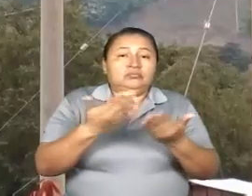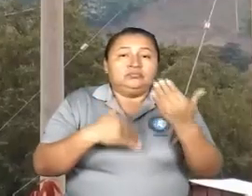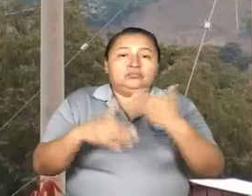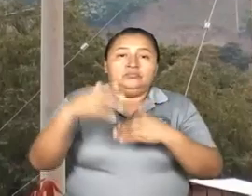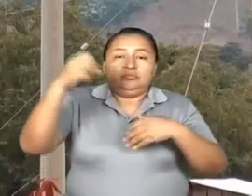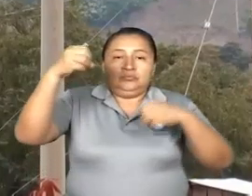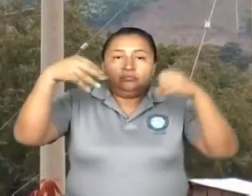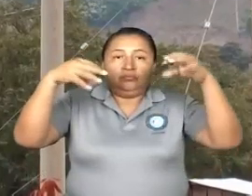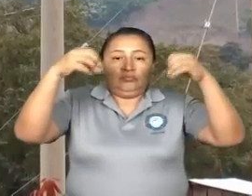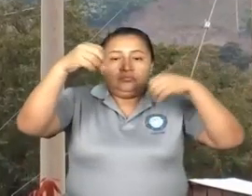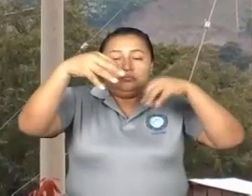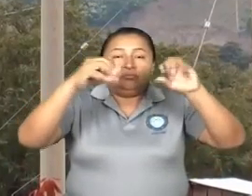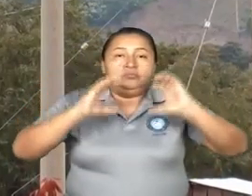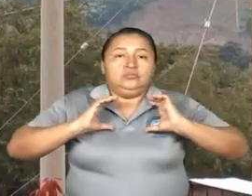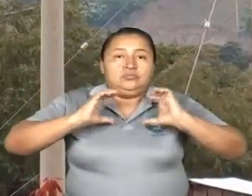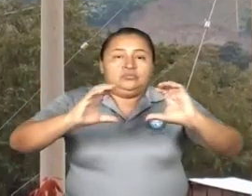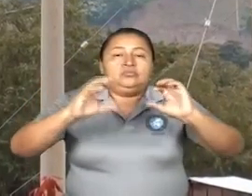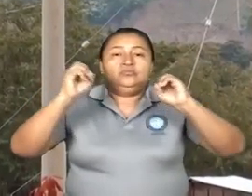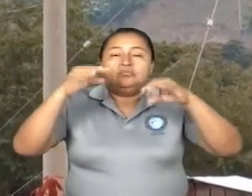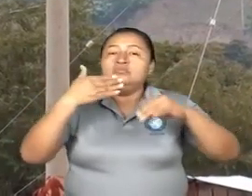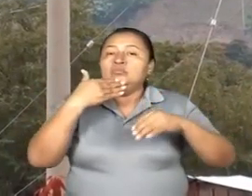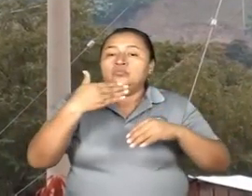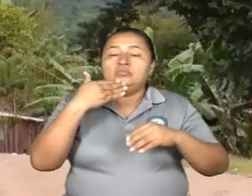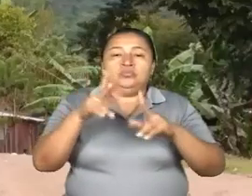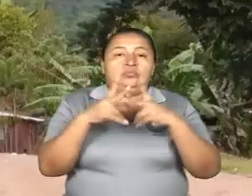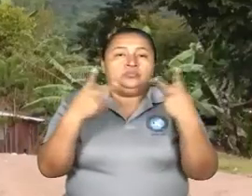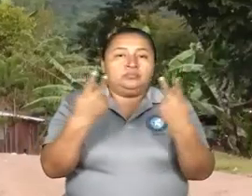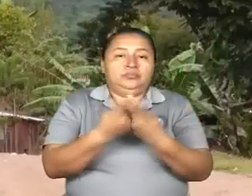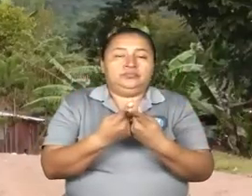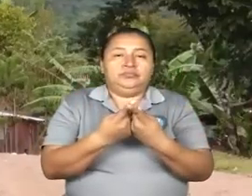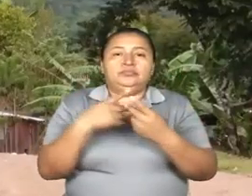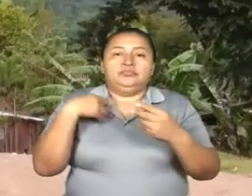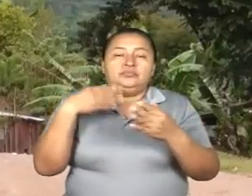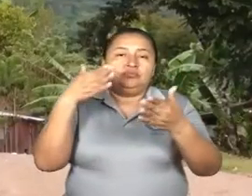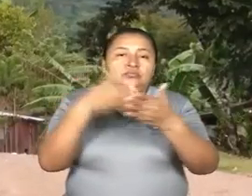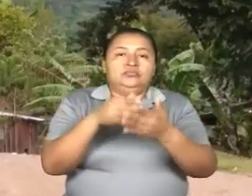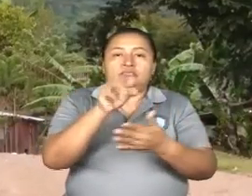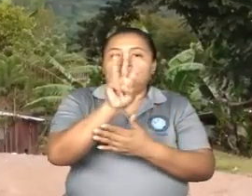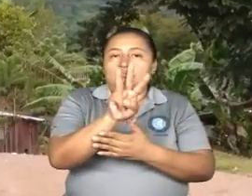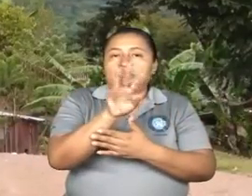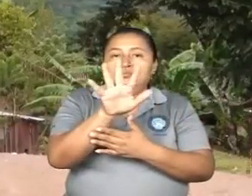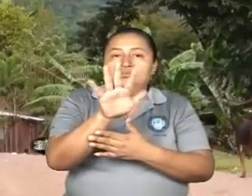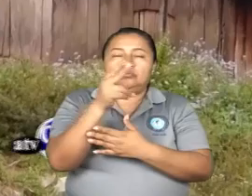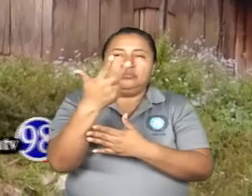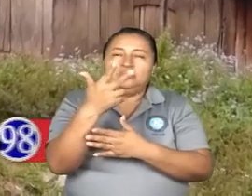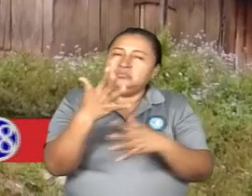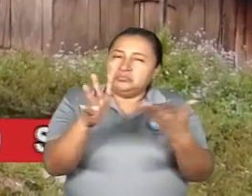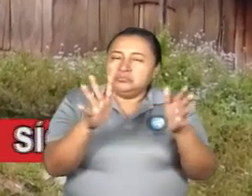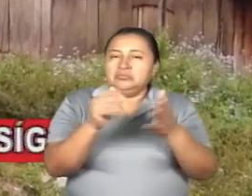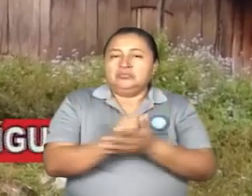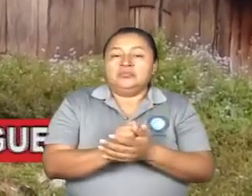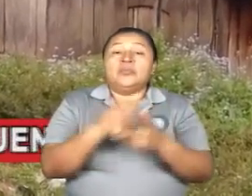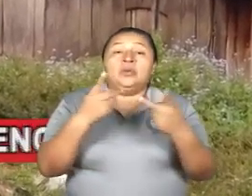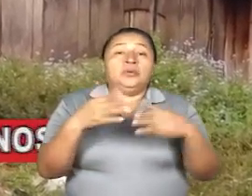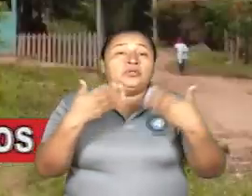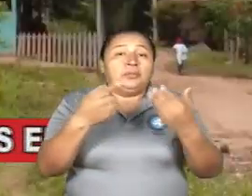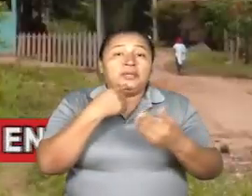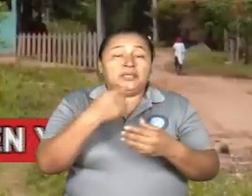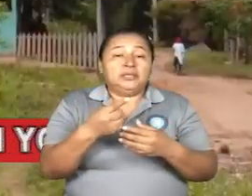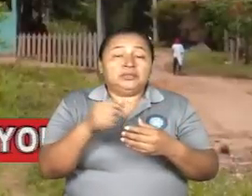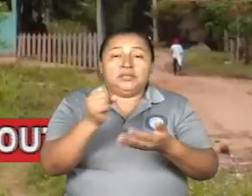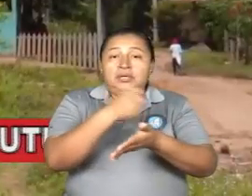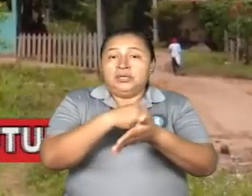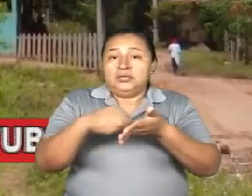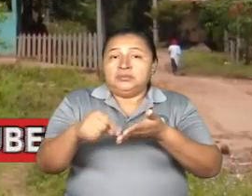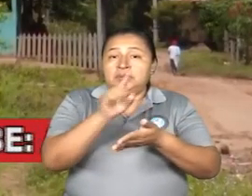luminaria para seguir iluminando y llevándole bienestar a nuestro pueblo, llegamos a las 358 por allí. Además agregó que para la semana